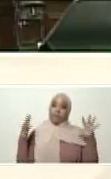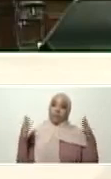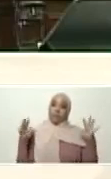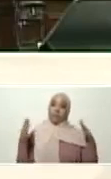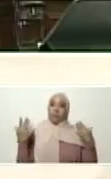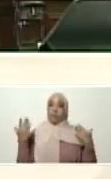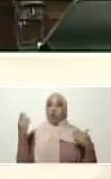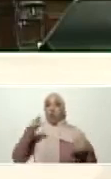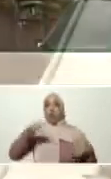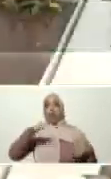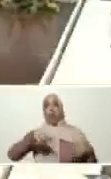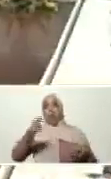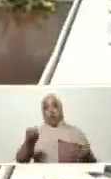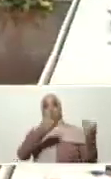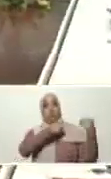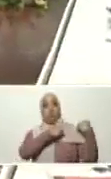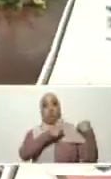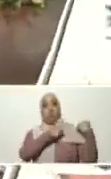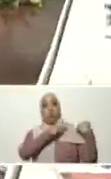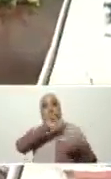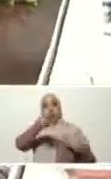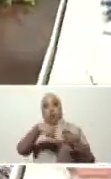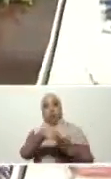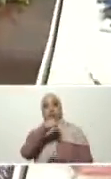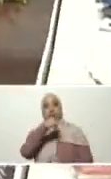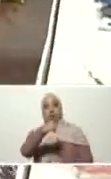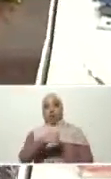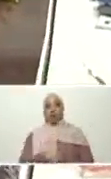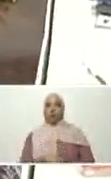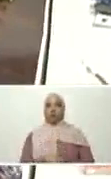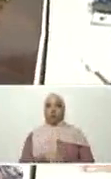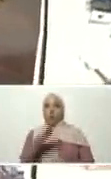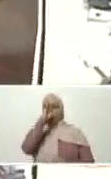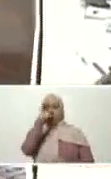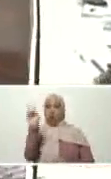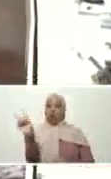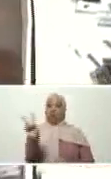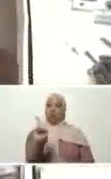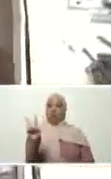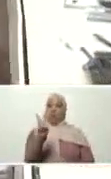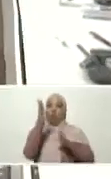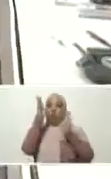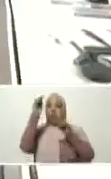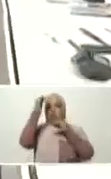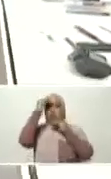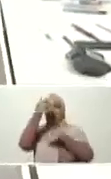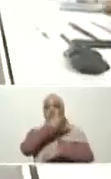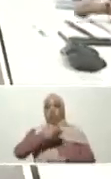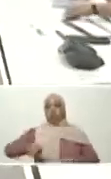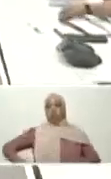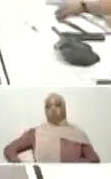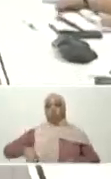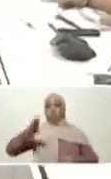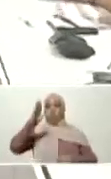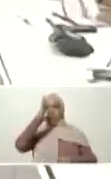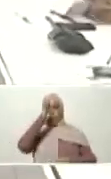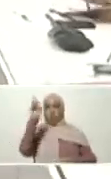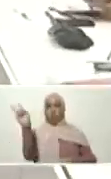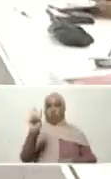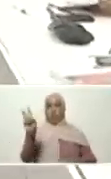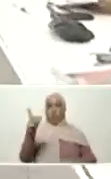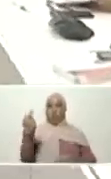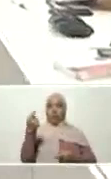Quizá más responsabilidad tenga la banca nacional. El Banco de Venezuela. Atención, presidente del Banco de Venezuela. Póngase